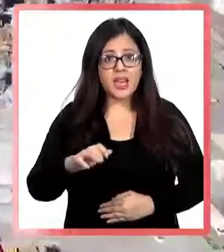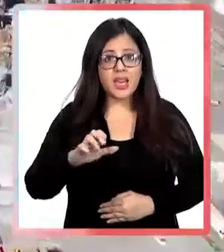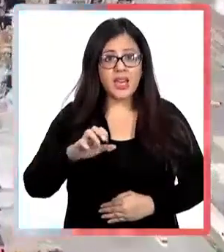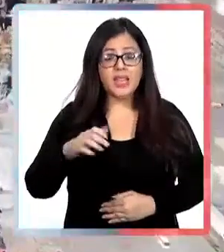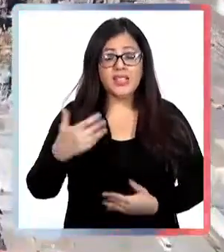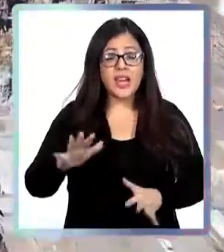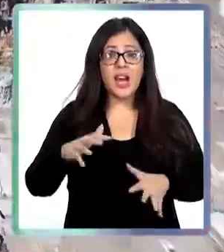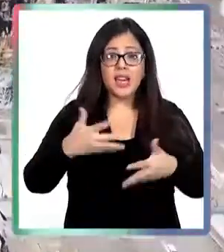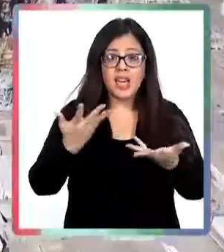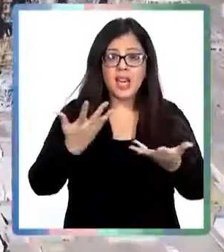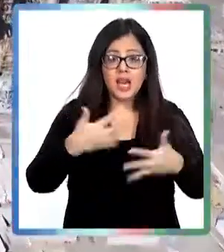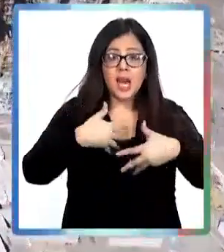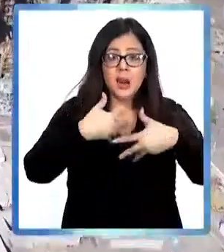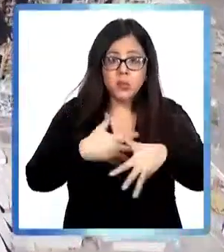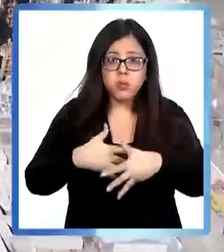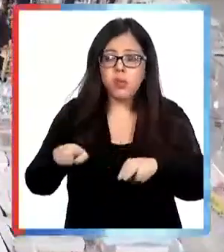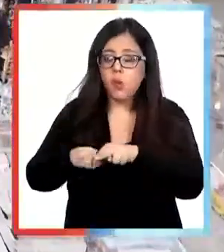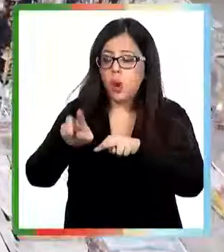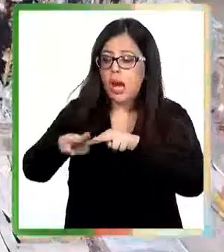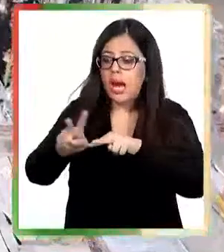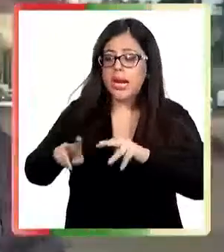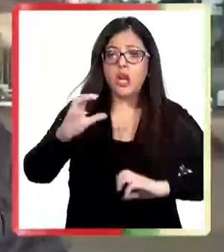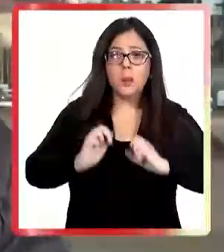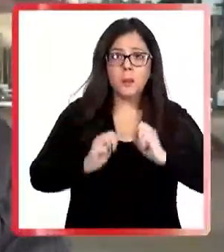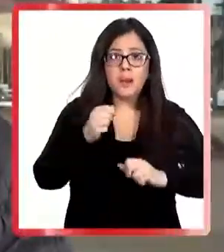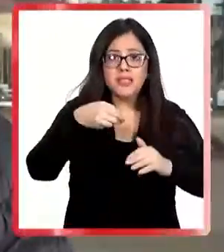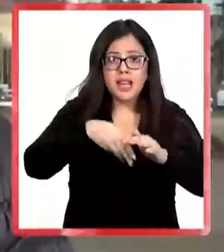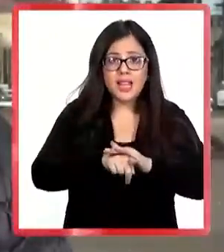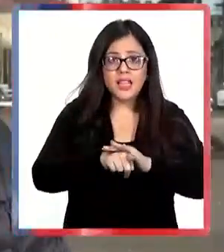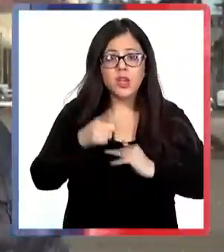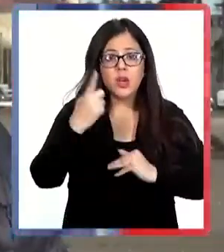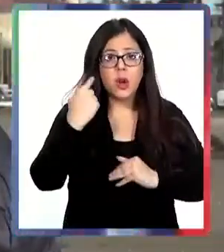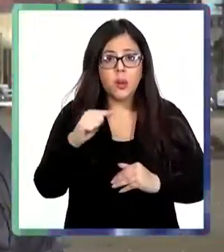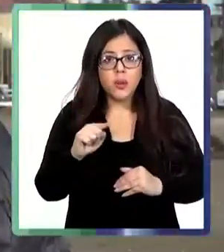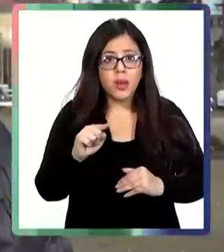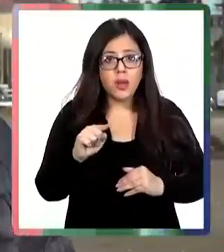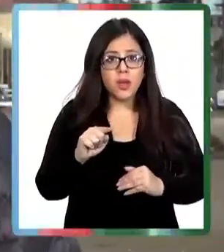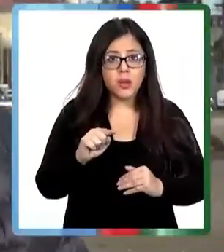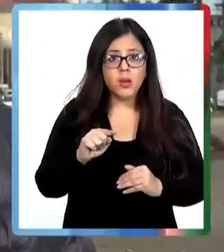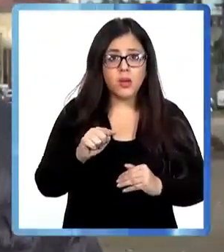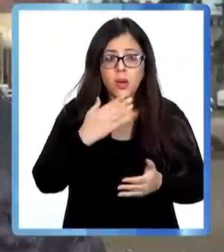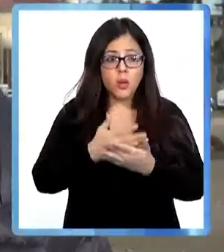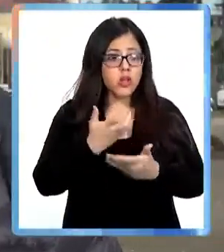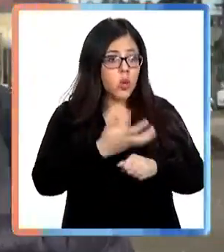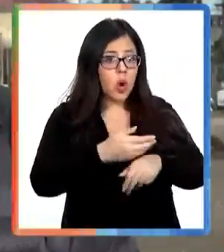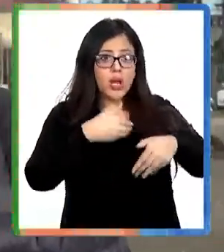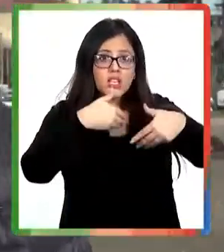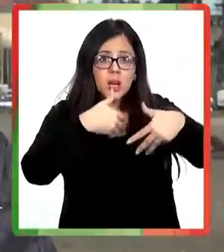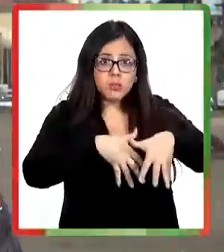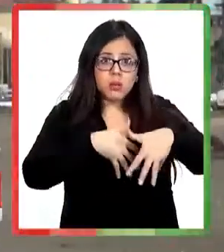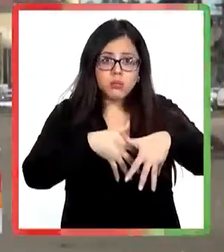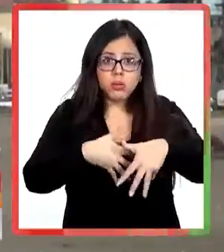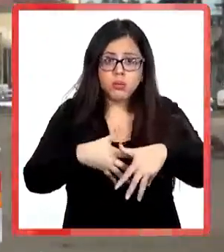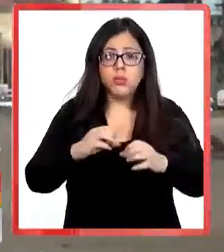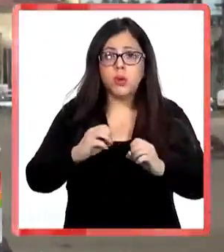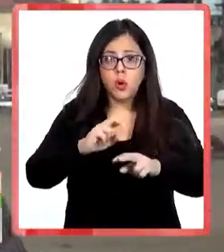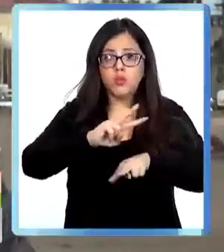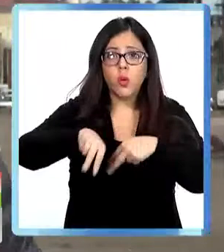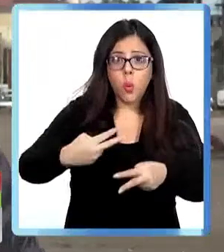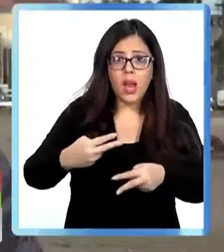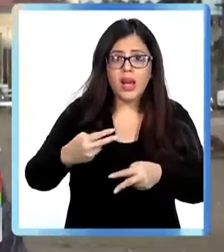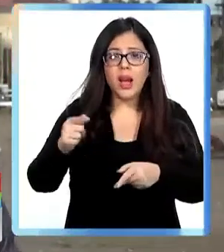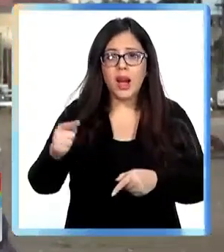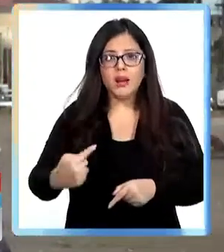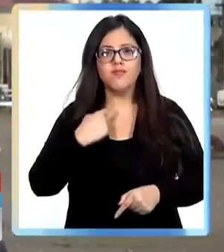mantención en las diferentes plantas que tienen adentro, pero no, cada vez que tienen estos paros y estas mantenciones, las consecuencias las